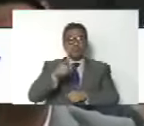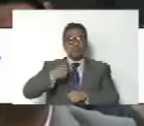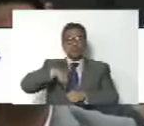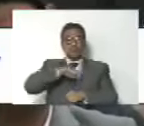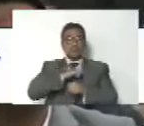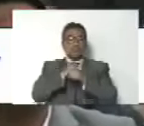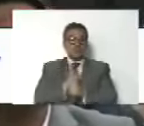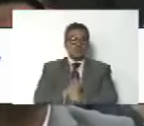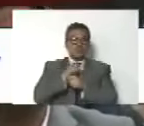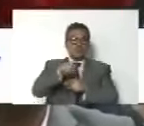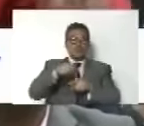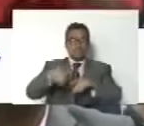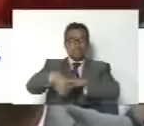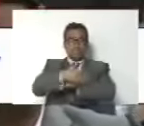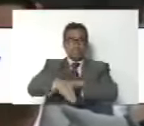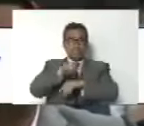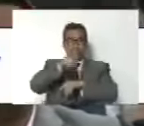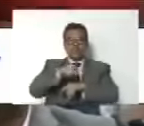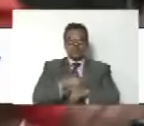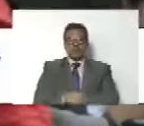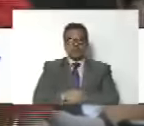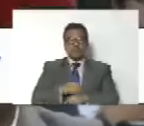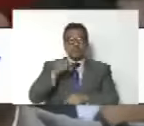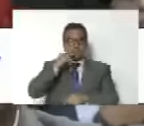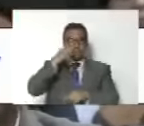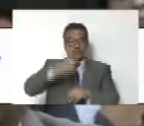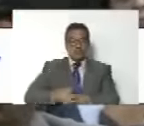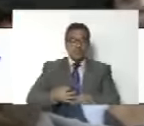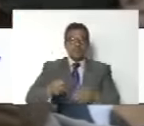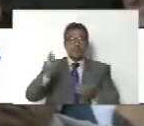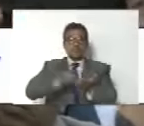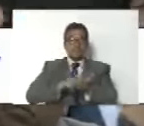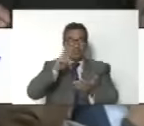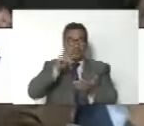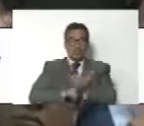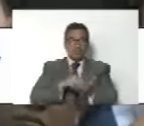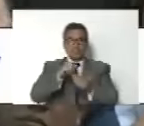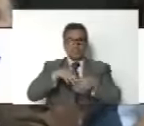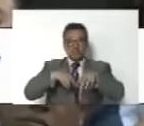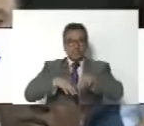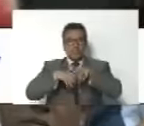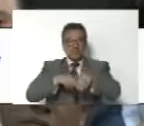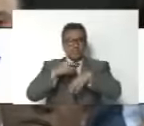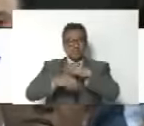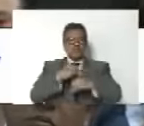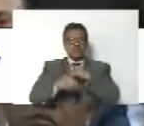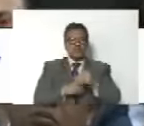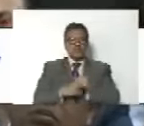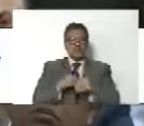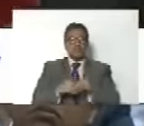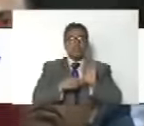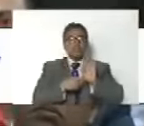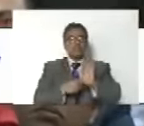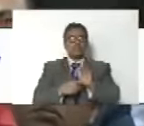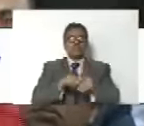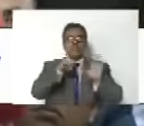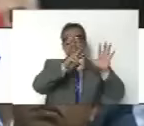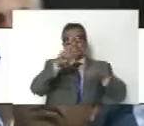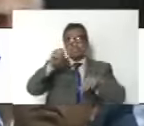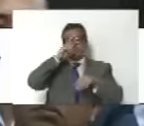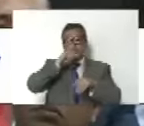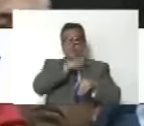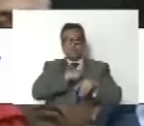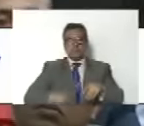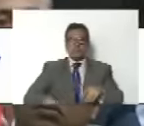nuestra esperanza y está en la calle. Y por eso lo vamos a ratificar con esa extraordinaria marcha que vamos a hacer y de cara a los 70 años